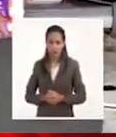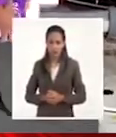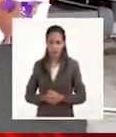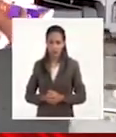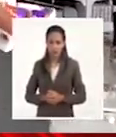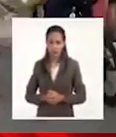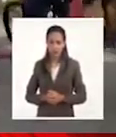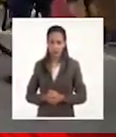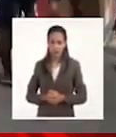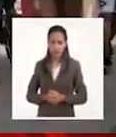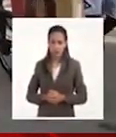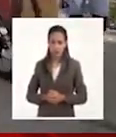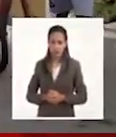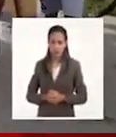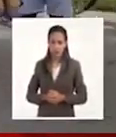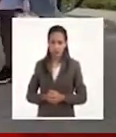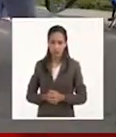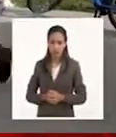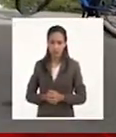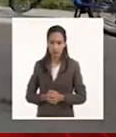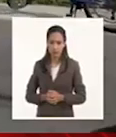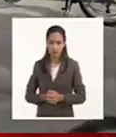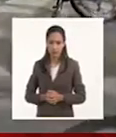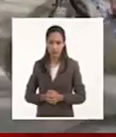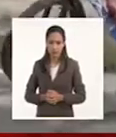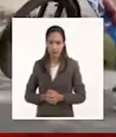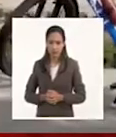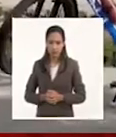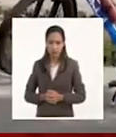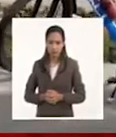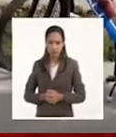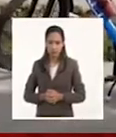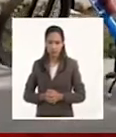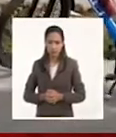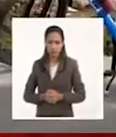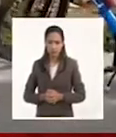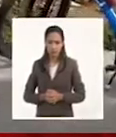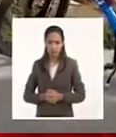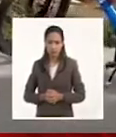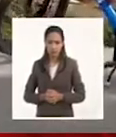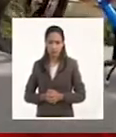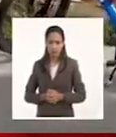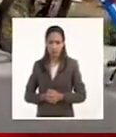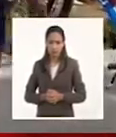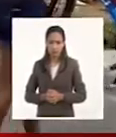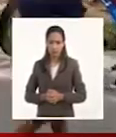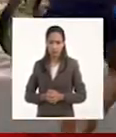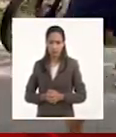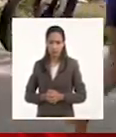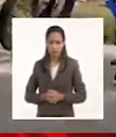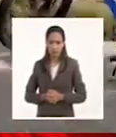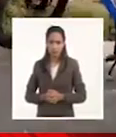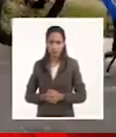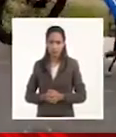que estaban siendo atendidos, y nada de eso ha sido condenado en el Parlamento Europeo. Nada de eso ha